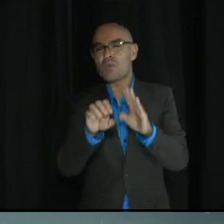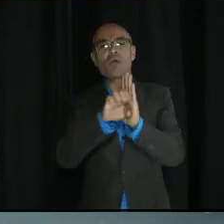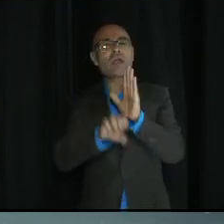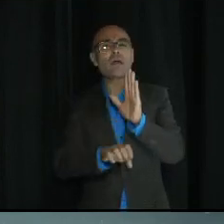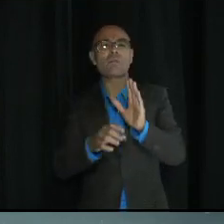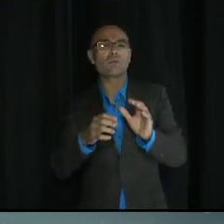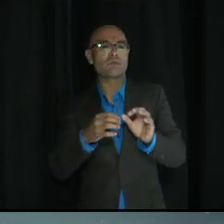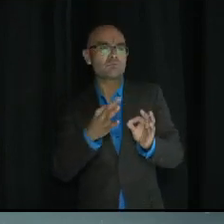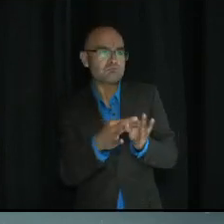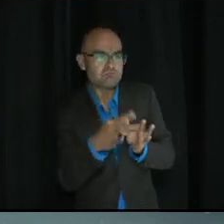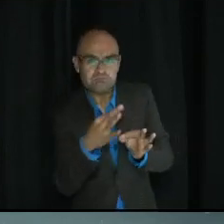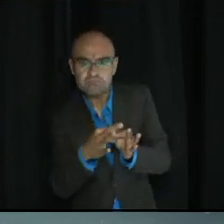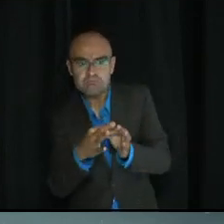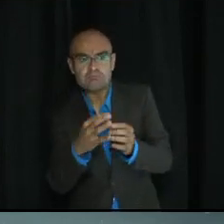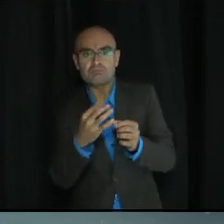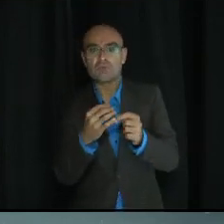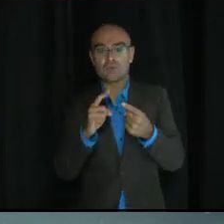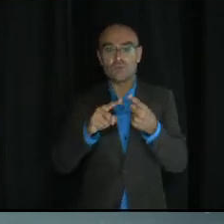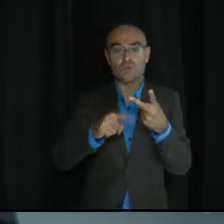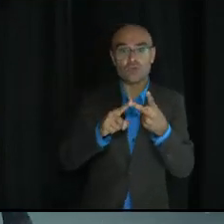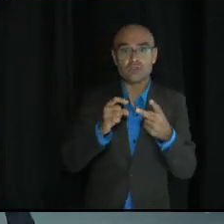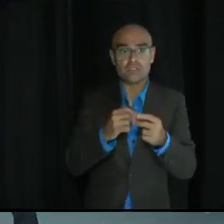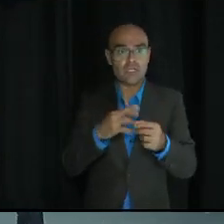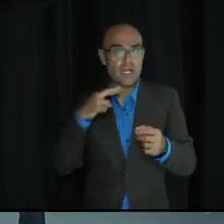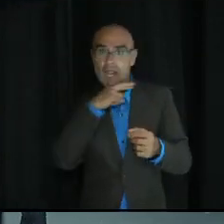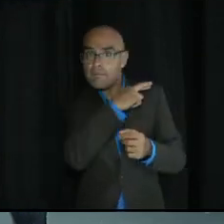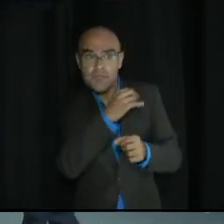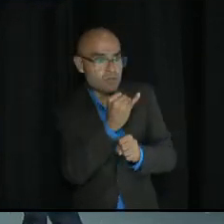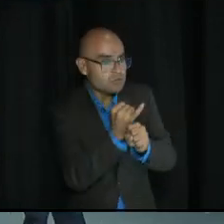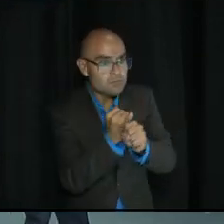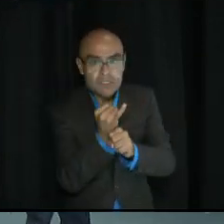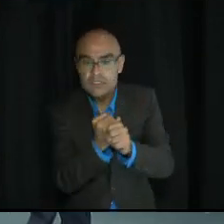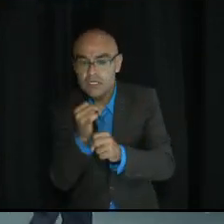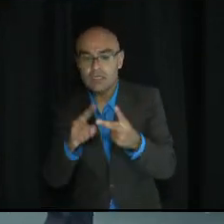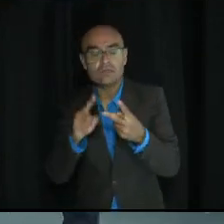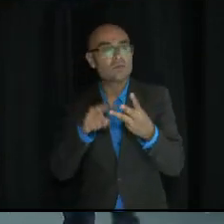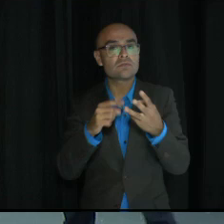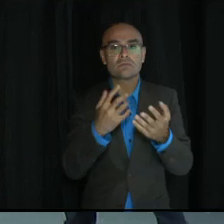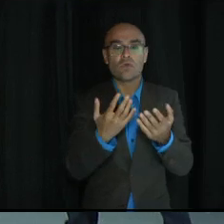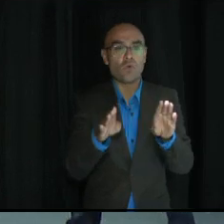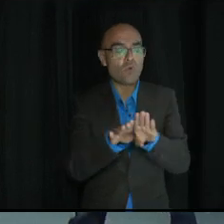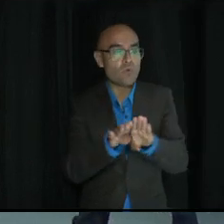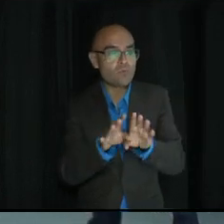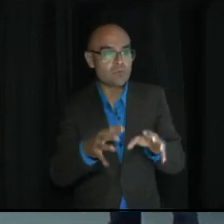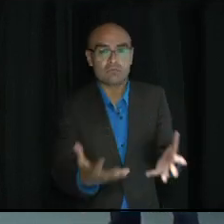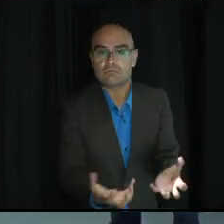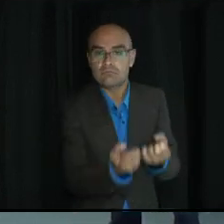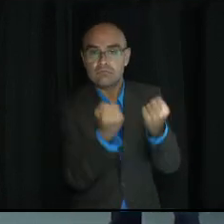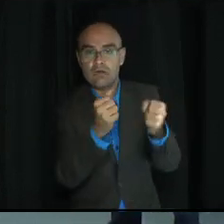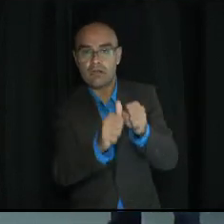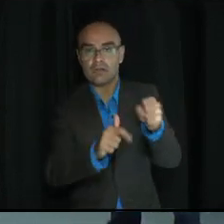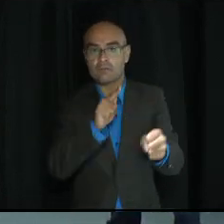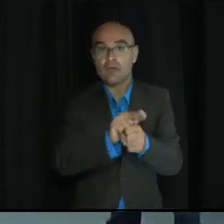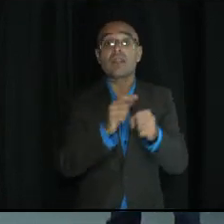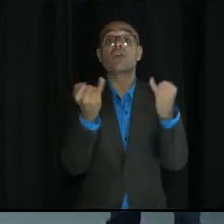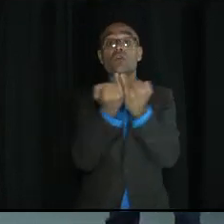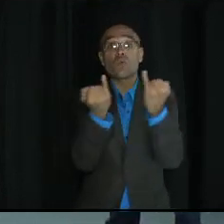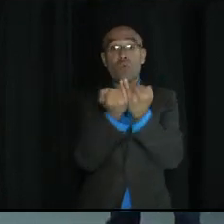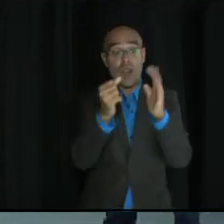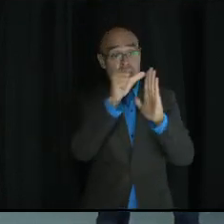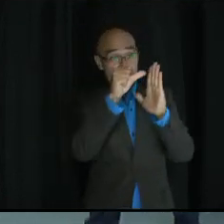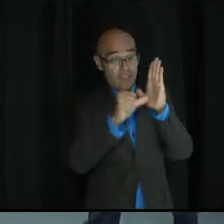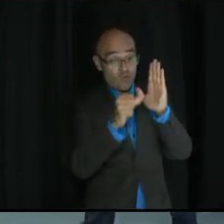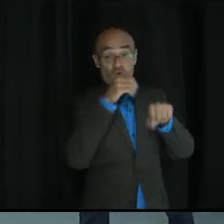de manera inmediata, actuar en colaboración, y por eso uno de los ejemplos que aquí nos pone y que nos expone el artículo